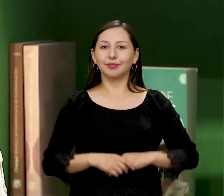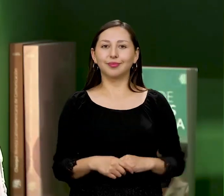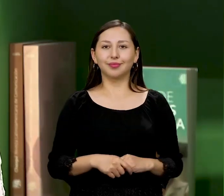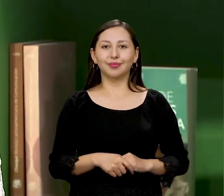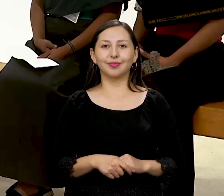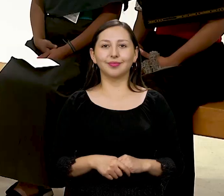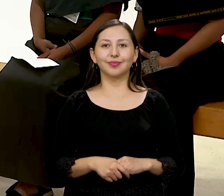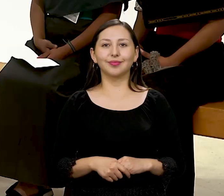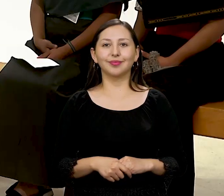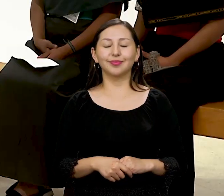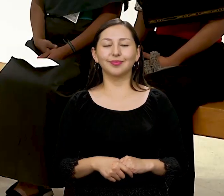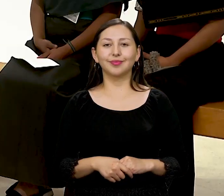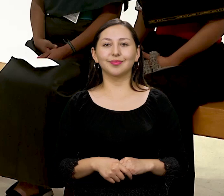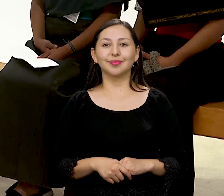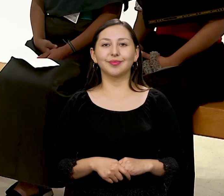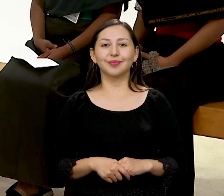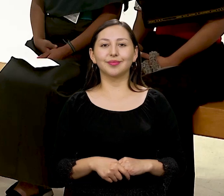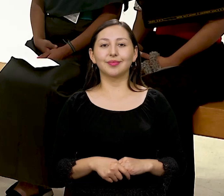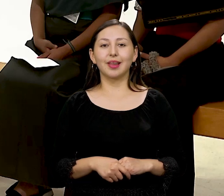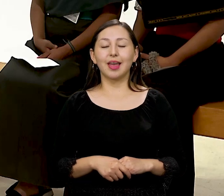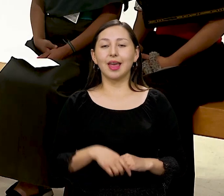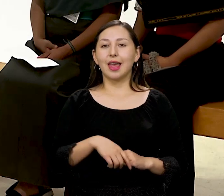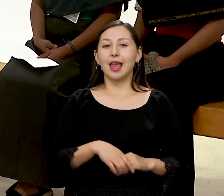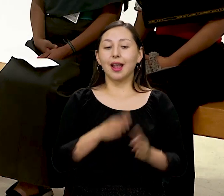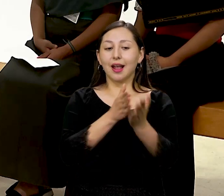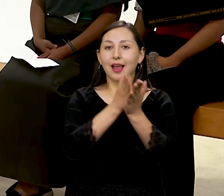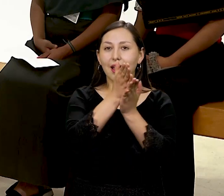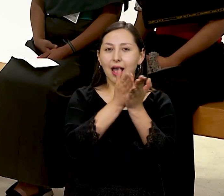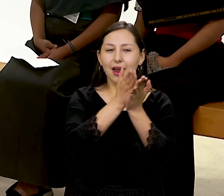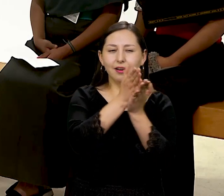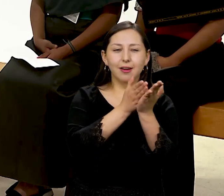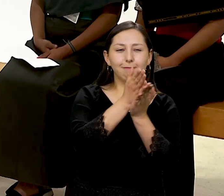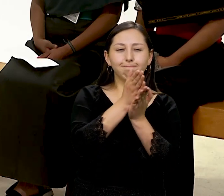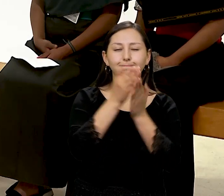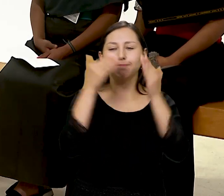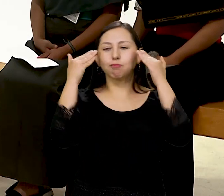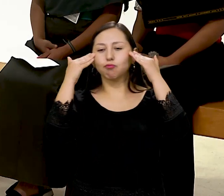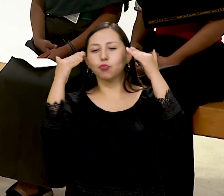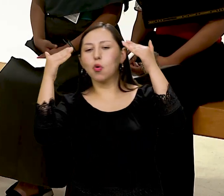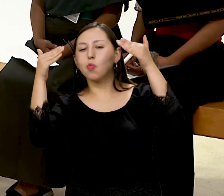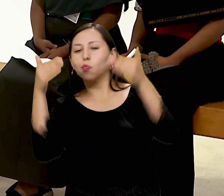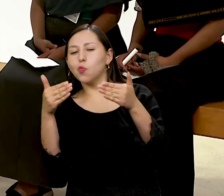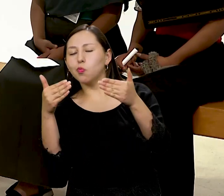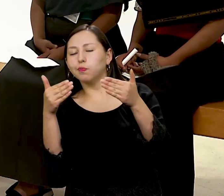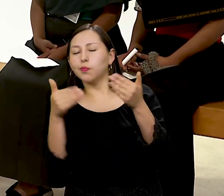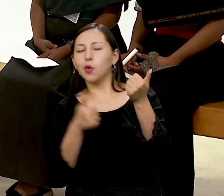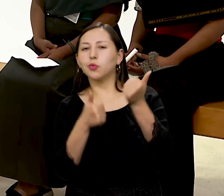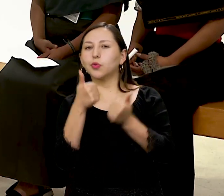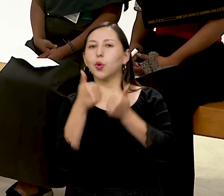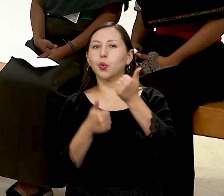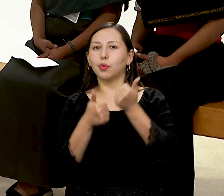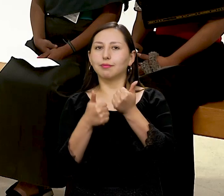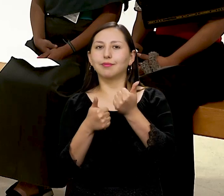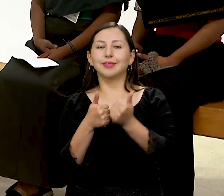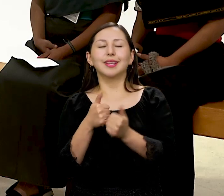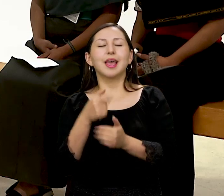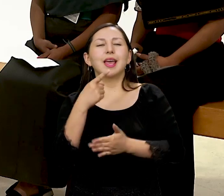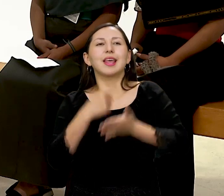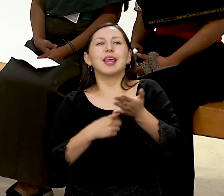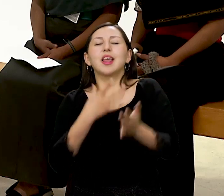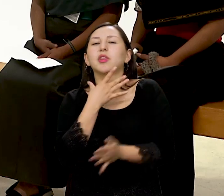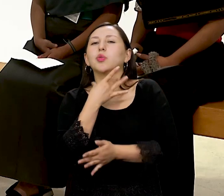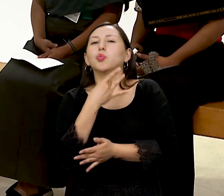cuenta? Bueno, pues para elegir tu carrera, ahí sí tendríamos que tener un experto en orientación vocacional,